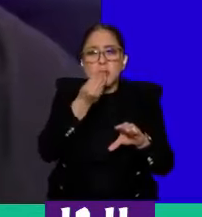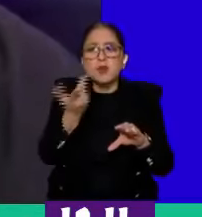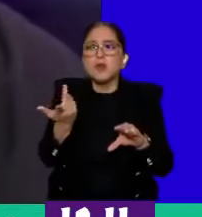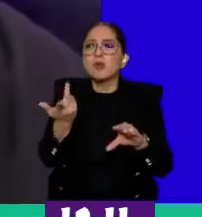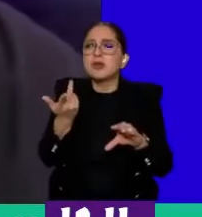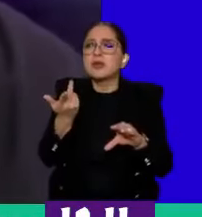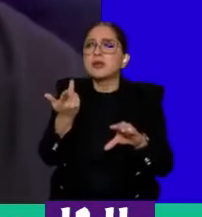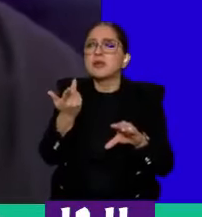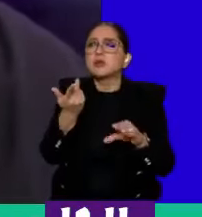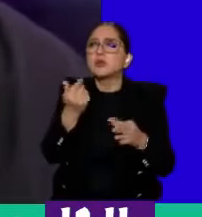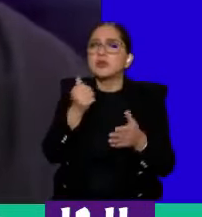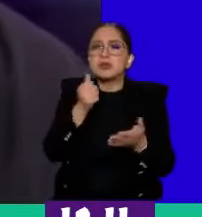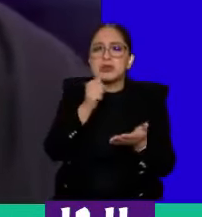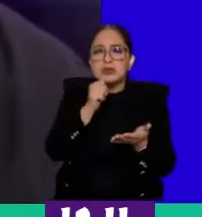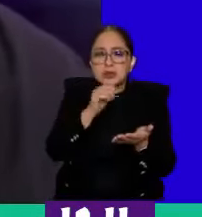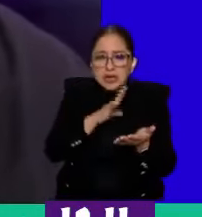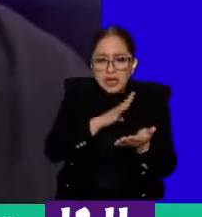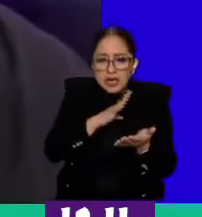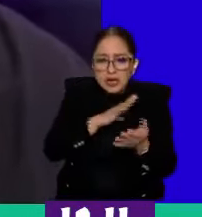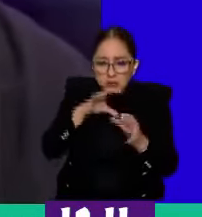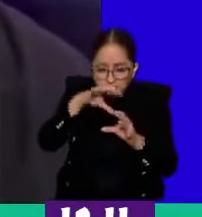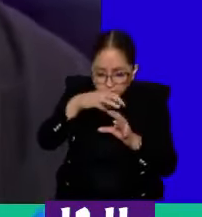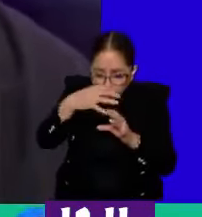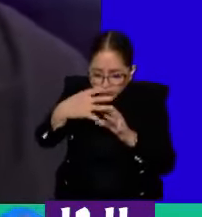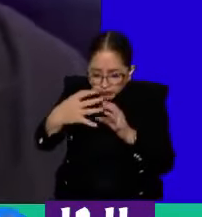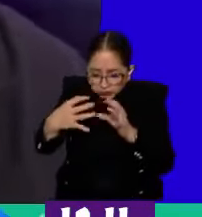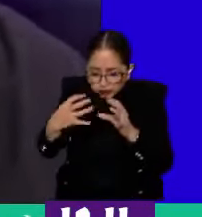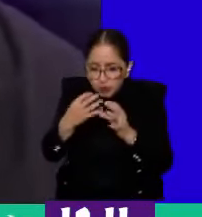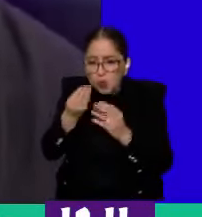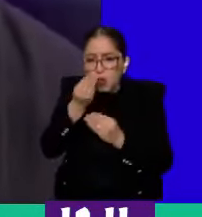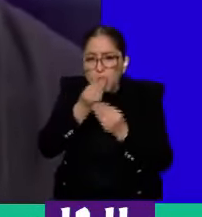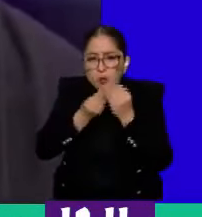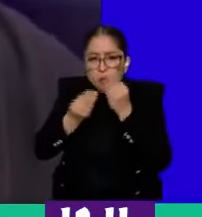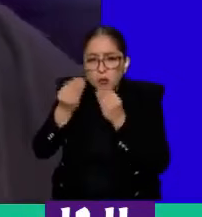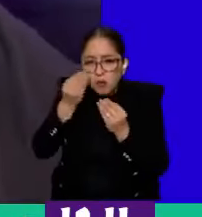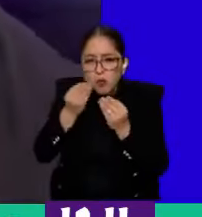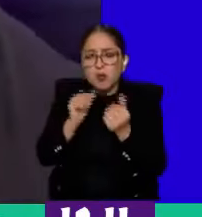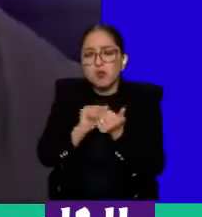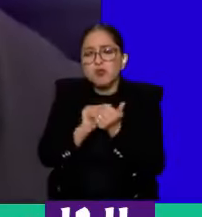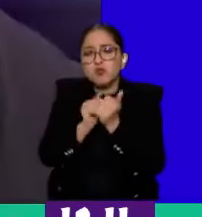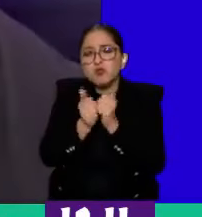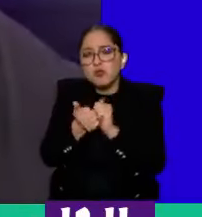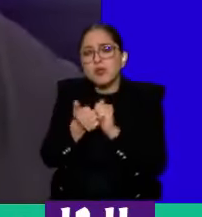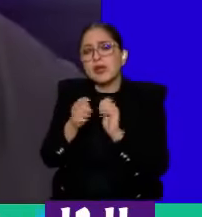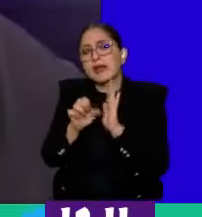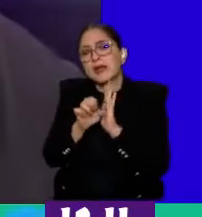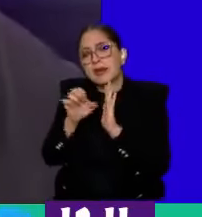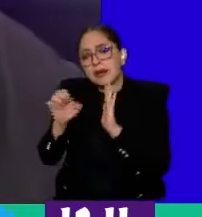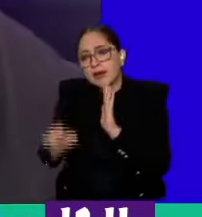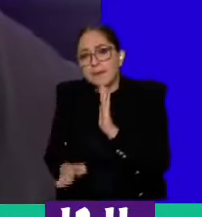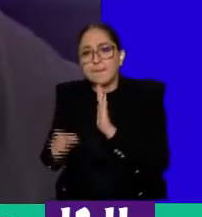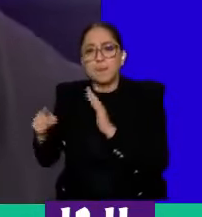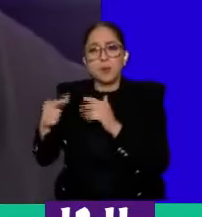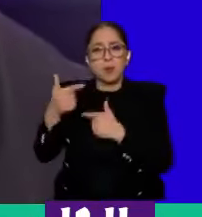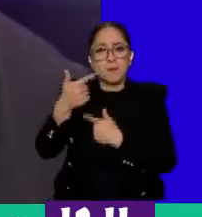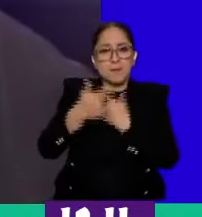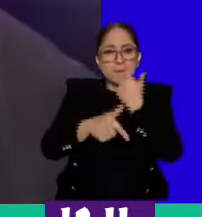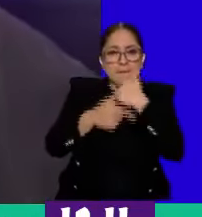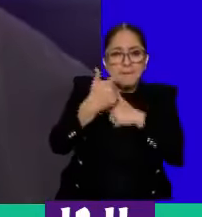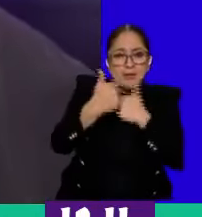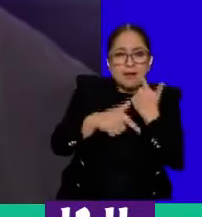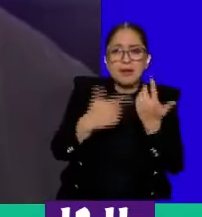todavía tienen algunos microorganismos que son buenos, y que pueden echar a perder el alimento, como por ejemplo la leche, el